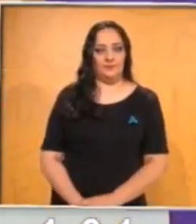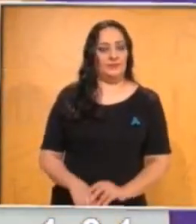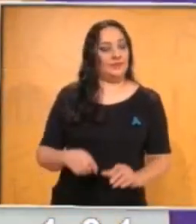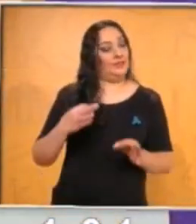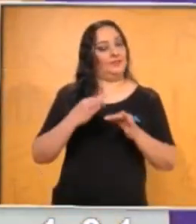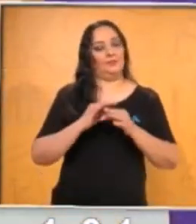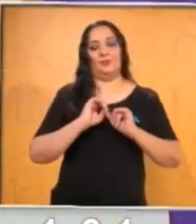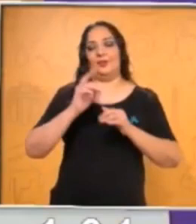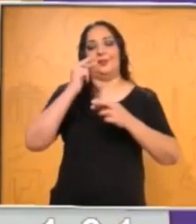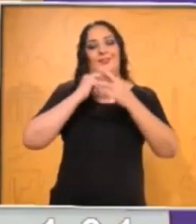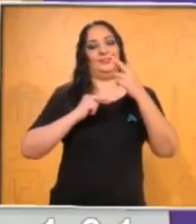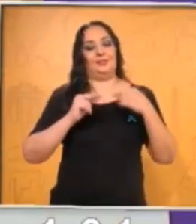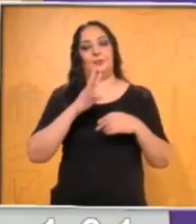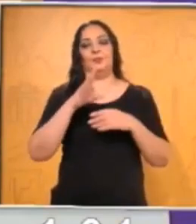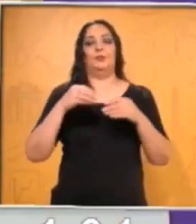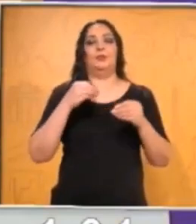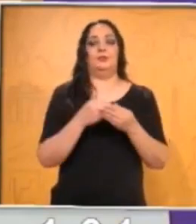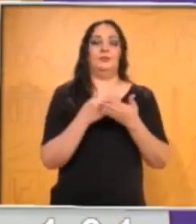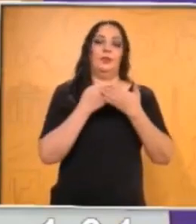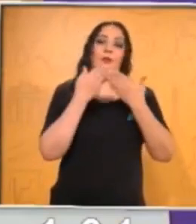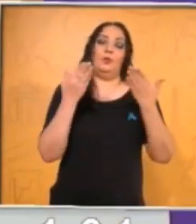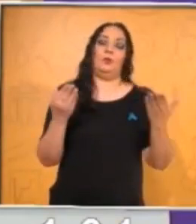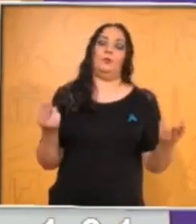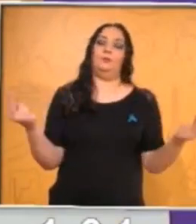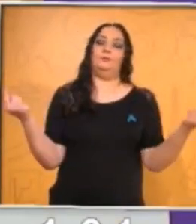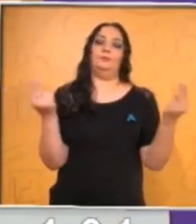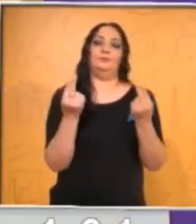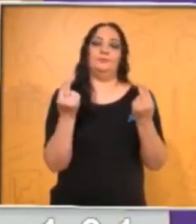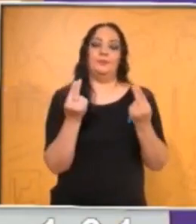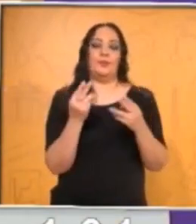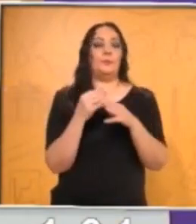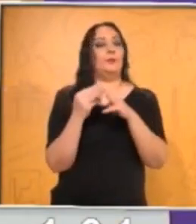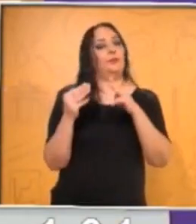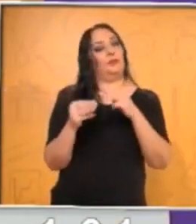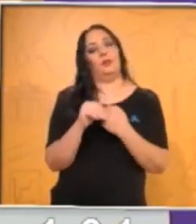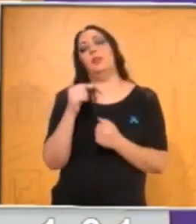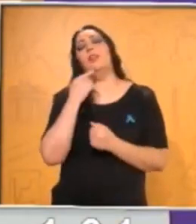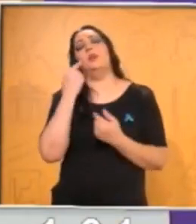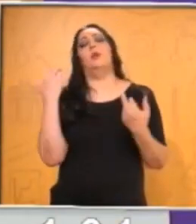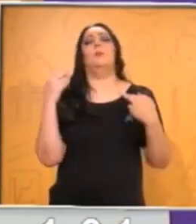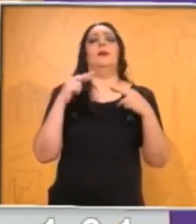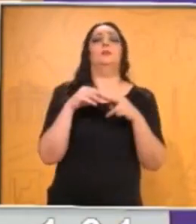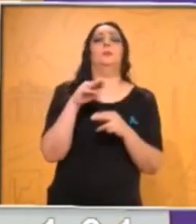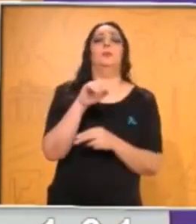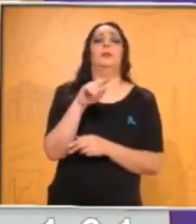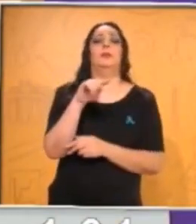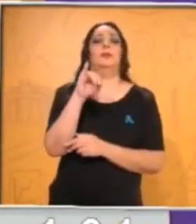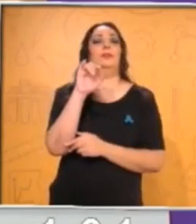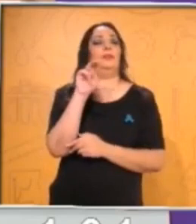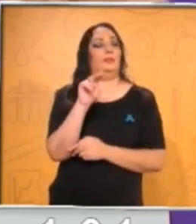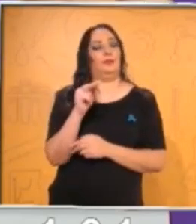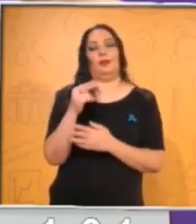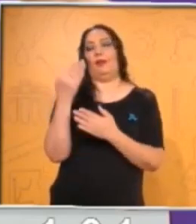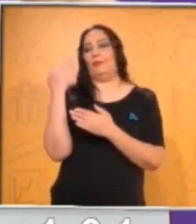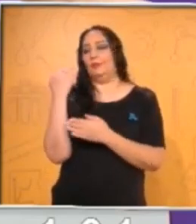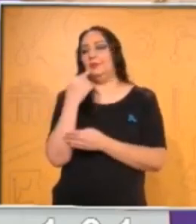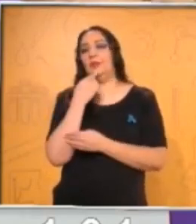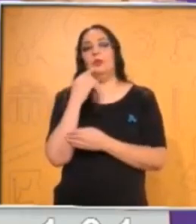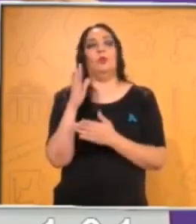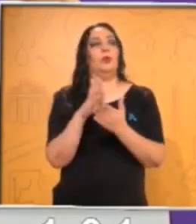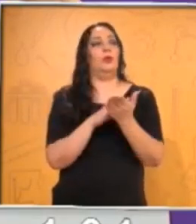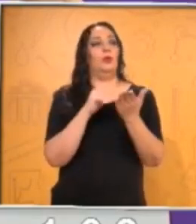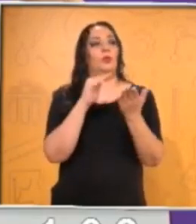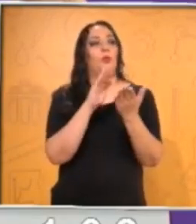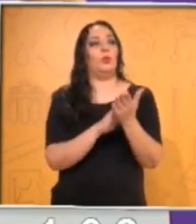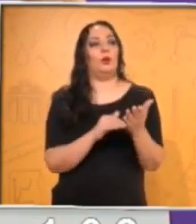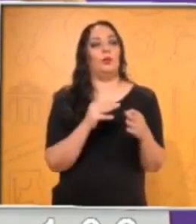listo, ¿qué tal? Estamos de regreso. Ahora vamos a necesitar como material, ya lo mencionó el maestro Martín en el bloque pasado, una hoja